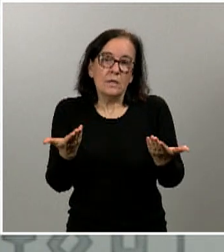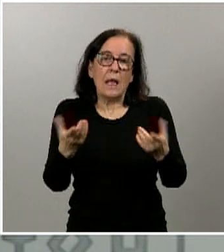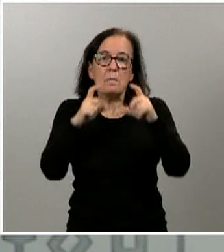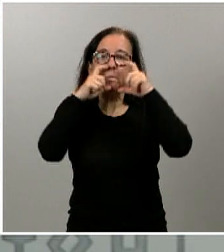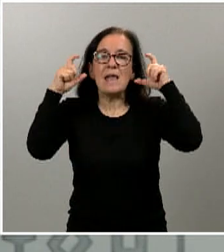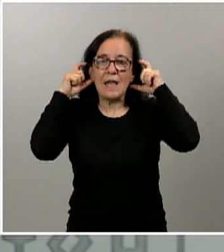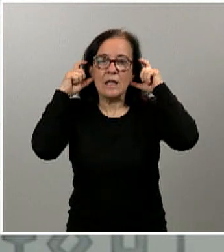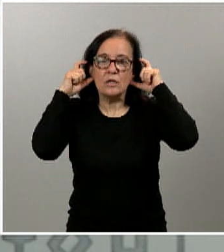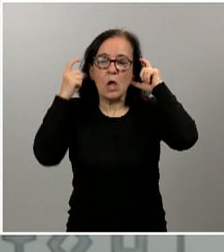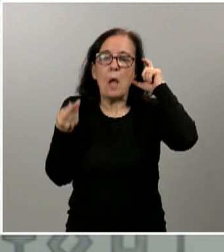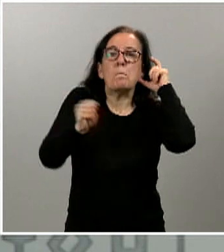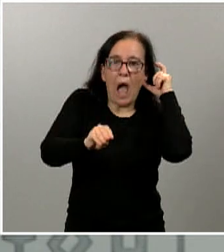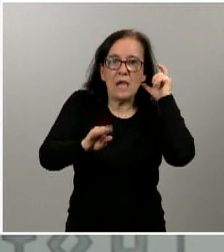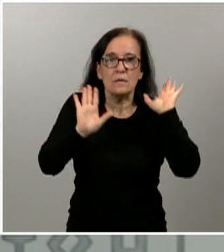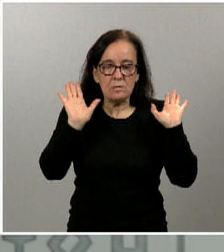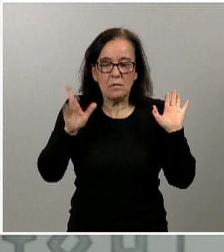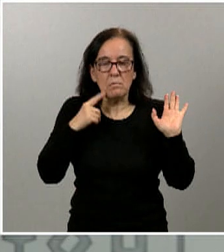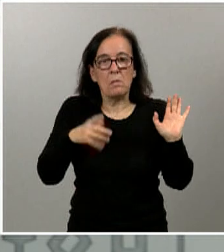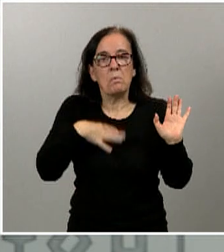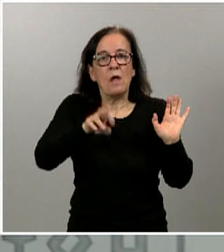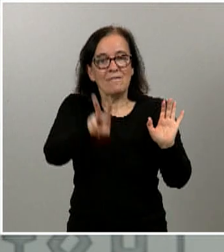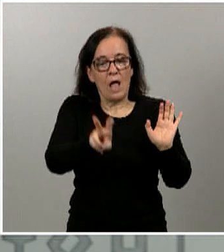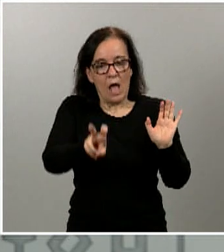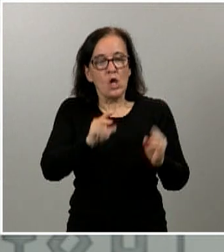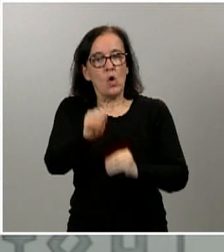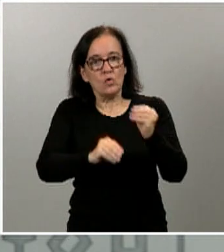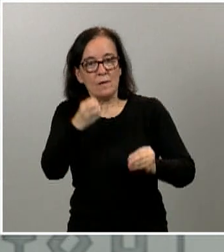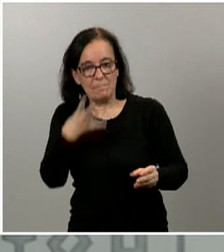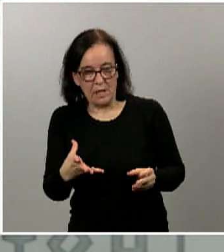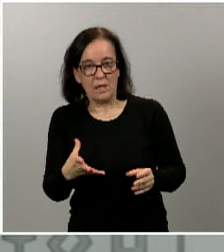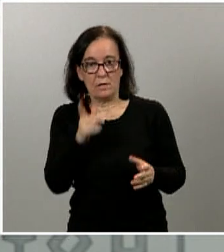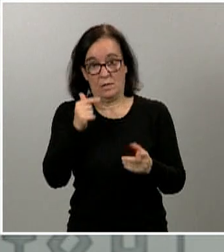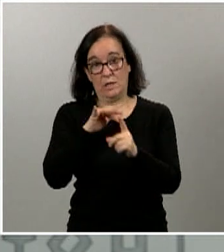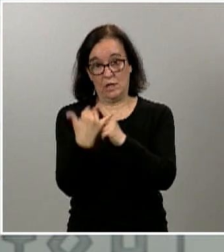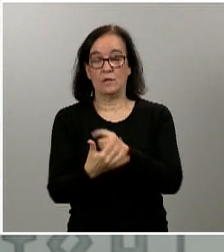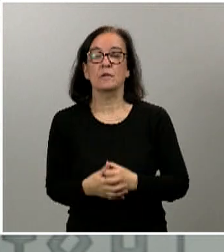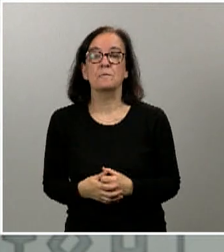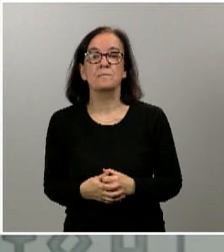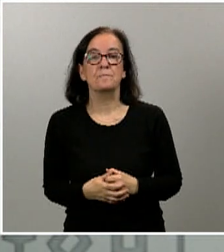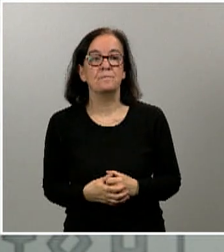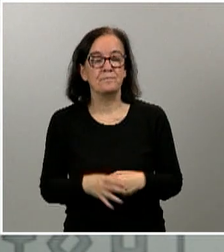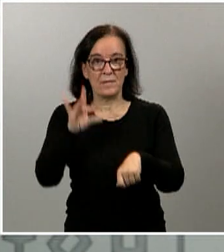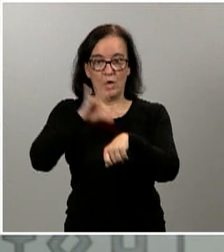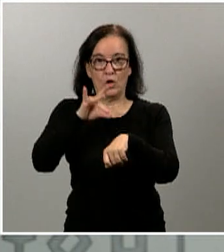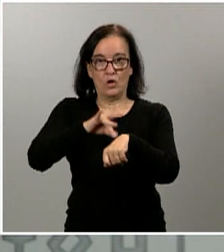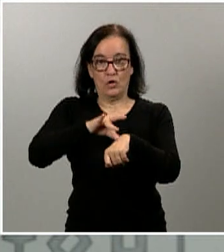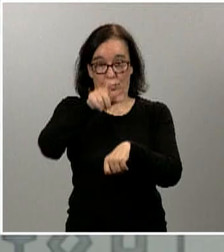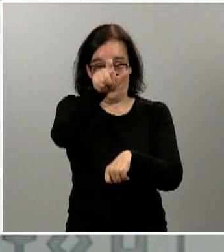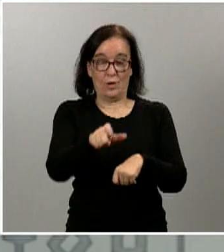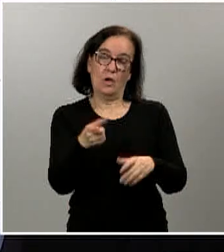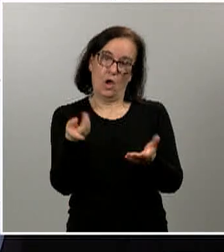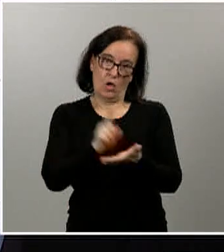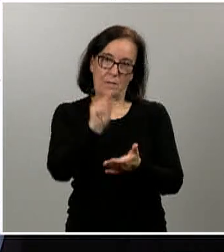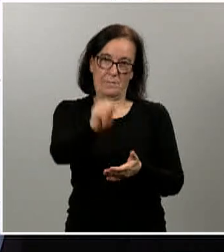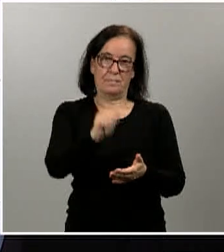más, parece que pueda tener un valor, utilizado bien y utilizado en estas situaciones. Doctora, varias publicaciones,